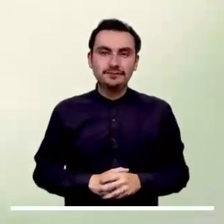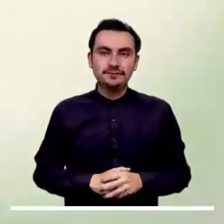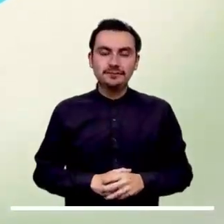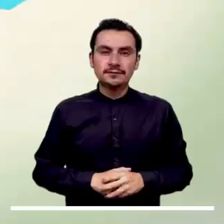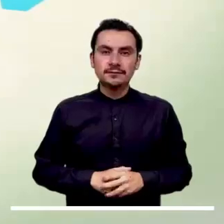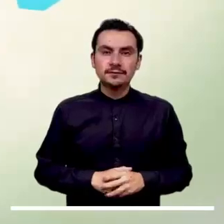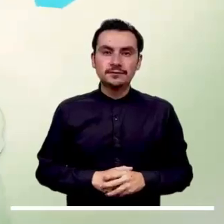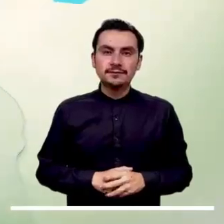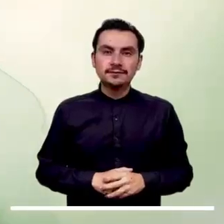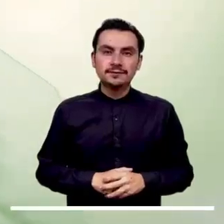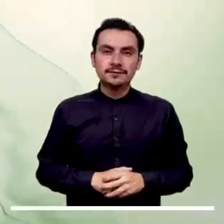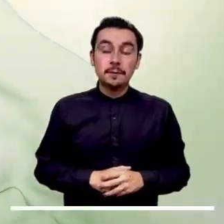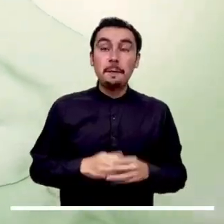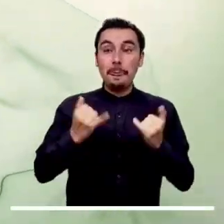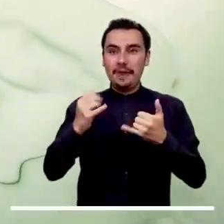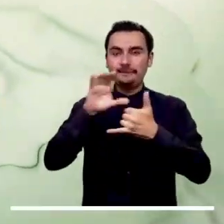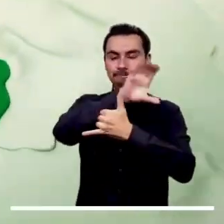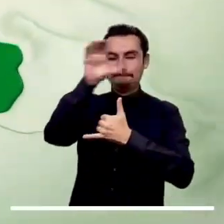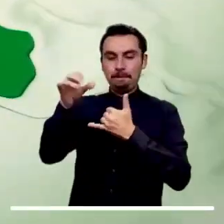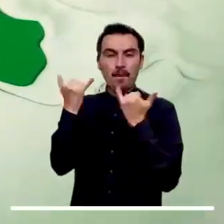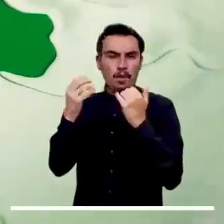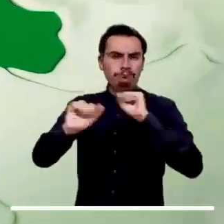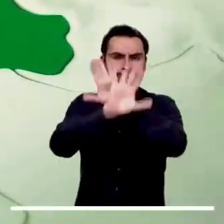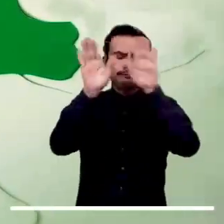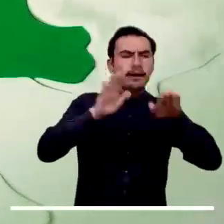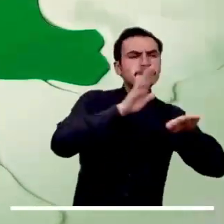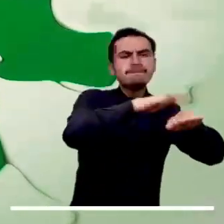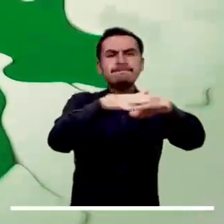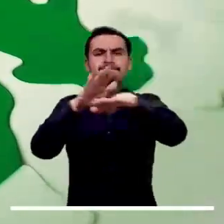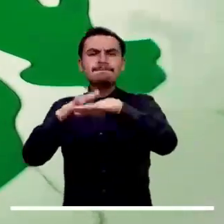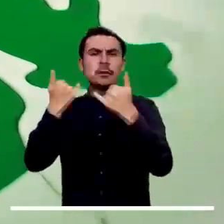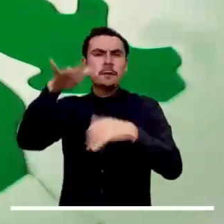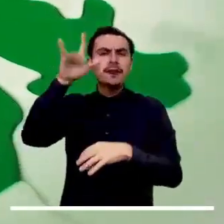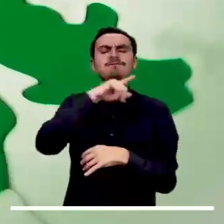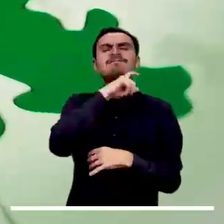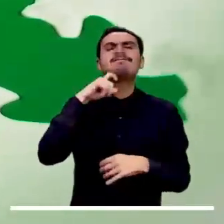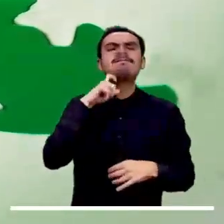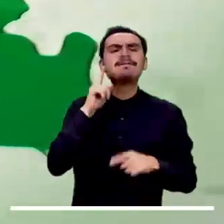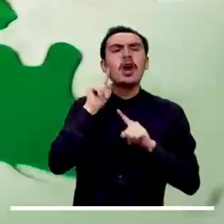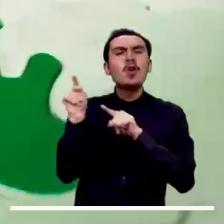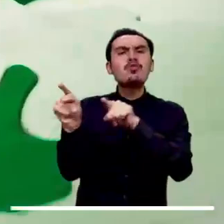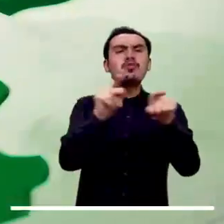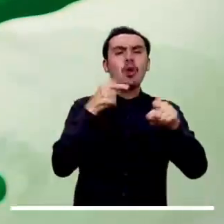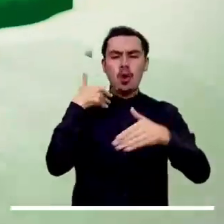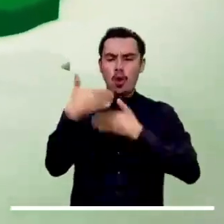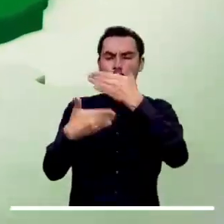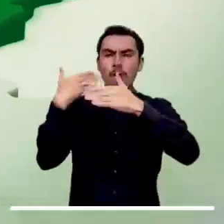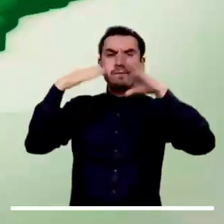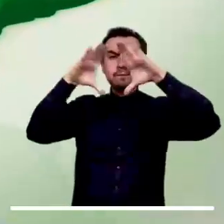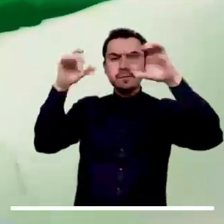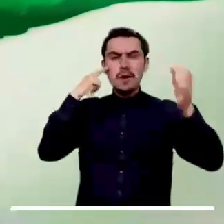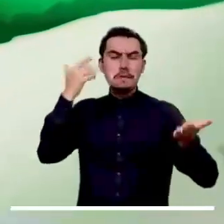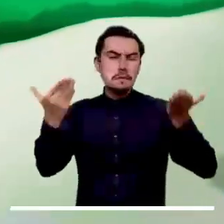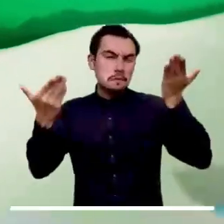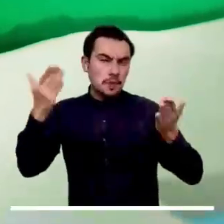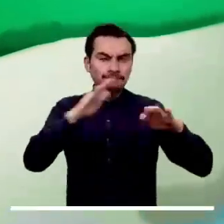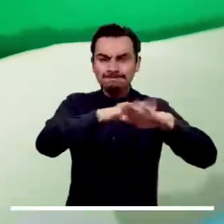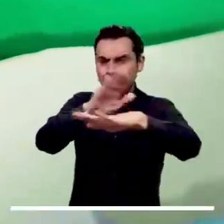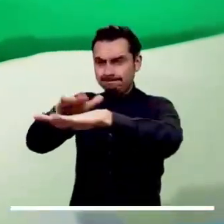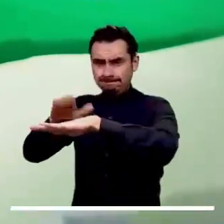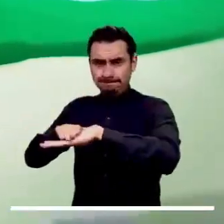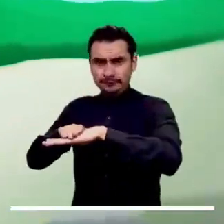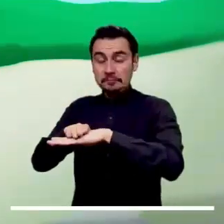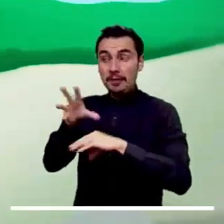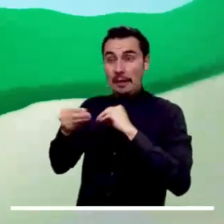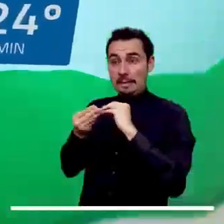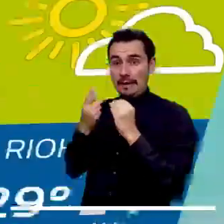posibles lluvias en zonas de los departamentos de Cesar, Bolívar, Sucre y Córdoba. El archipiélago de San Andrés y